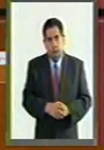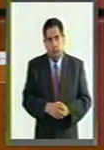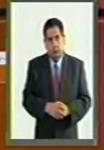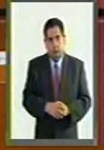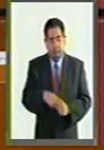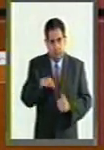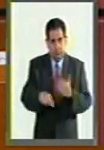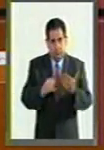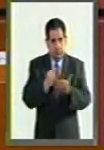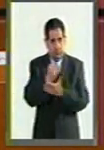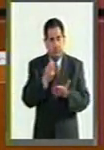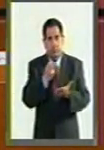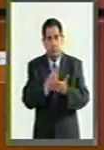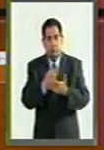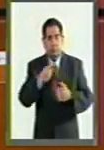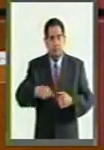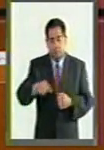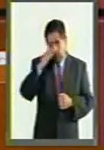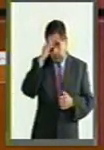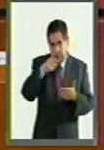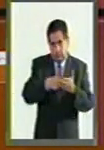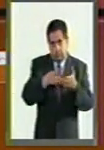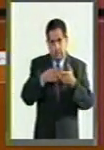este dictamen que hoy ponemos a consideración